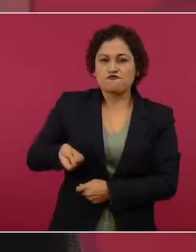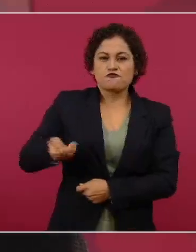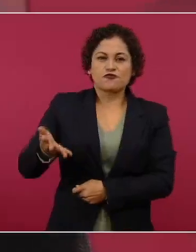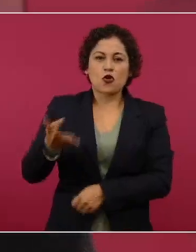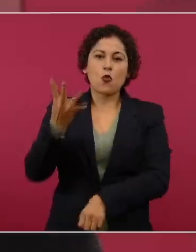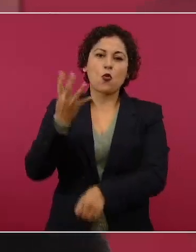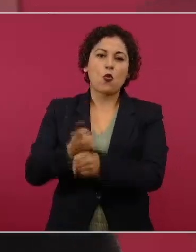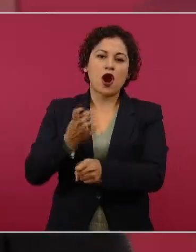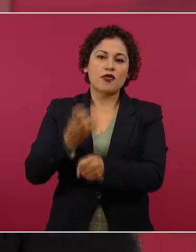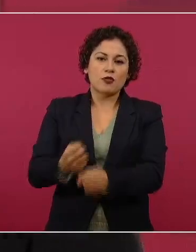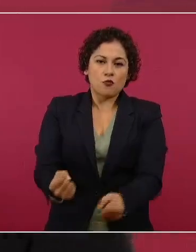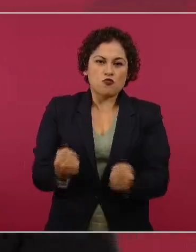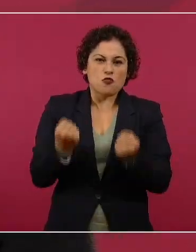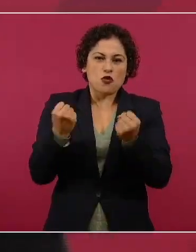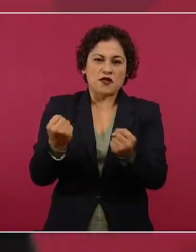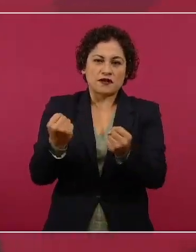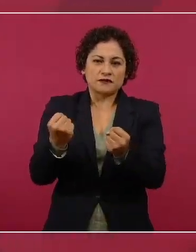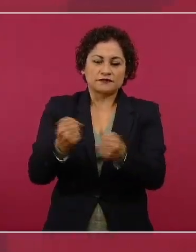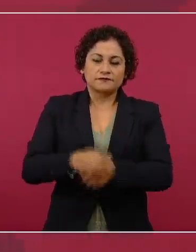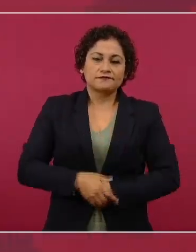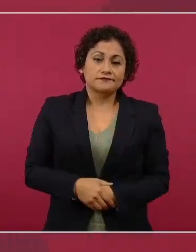En México